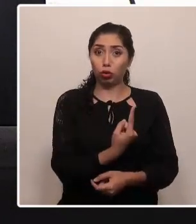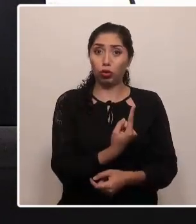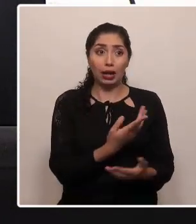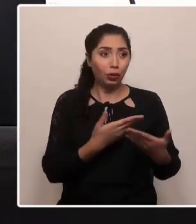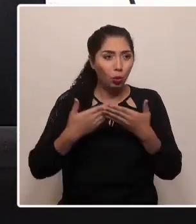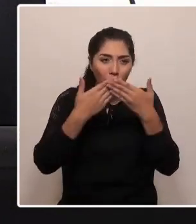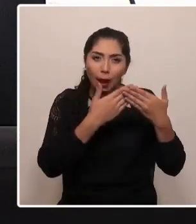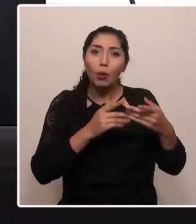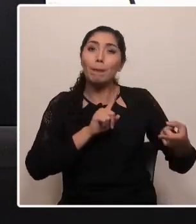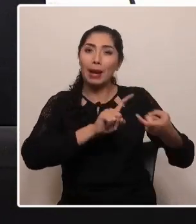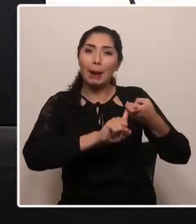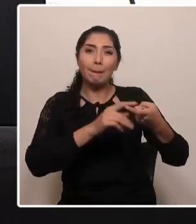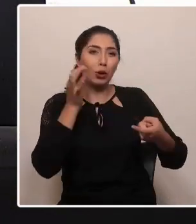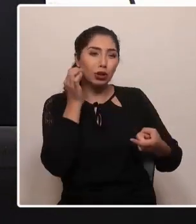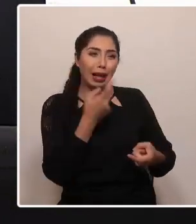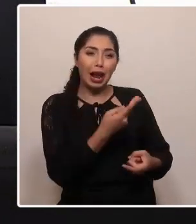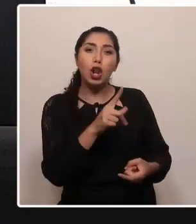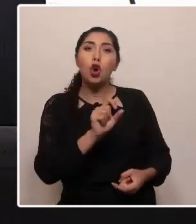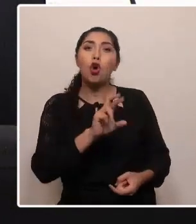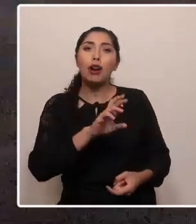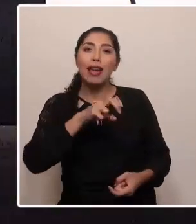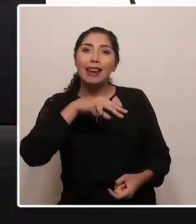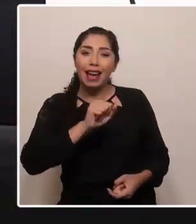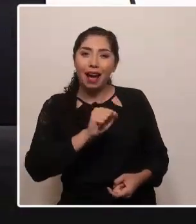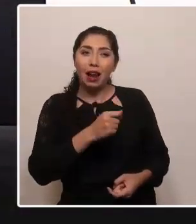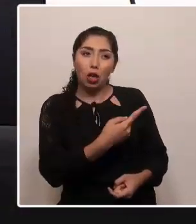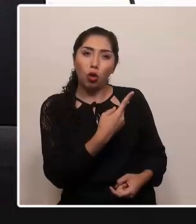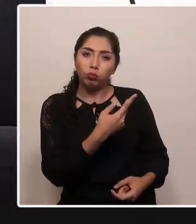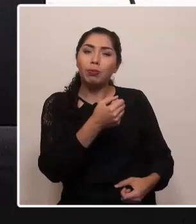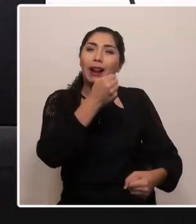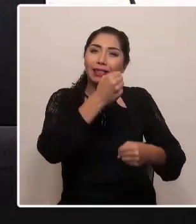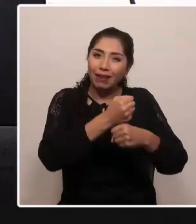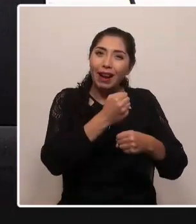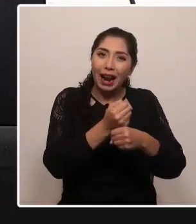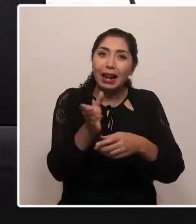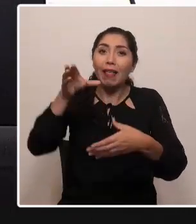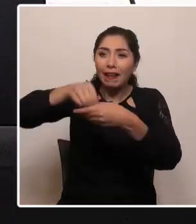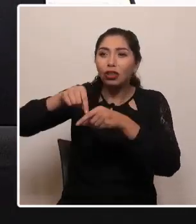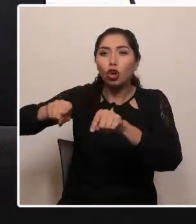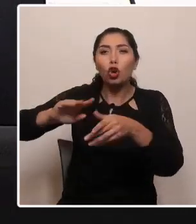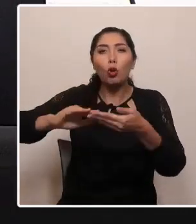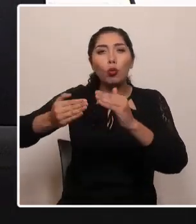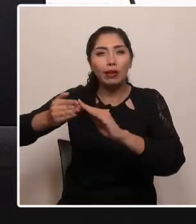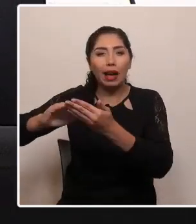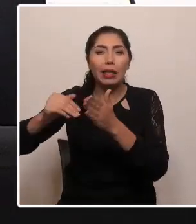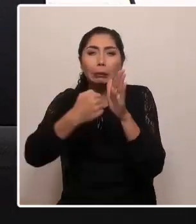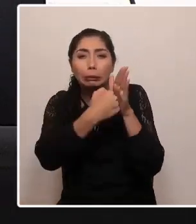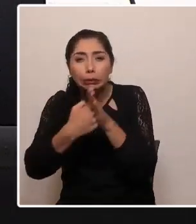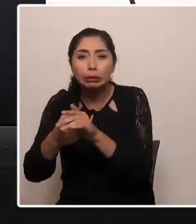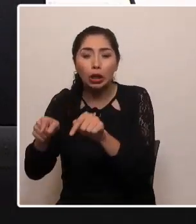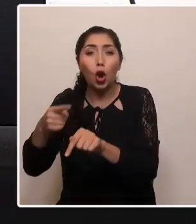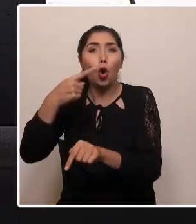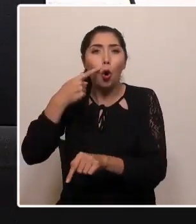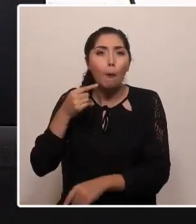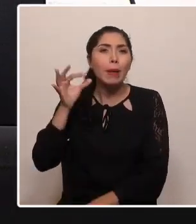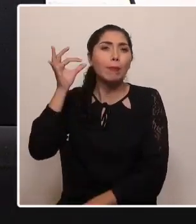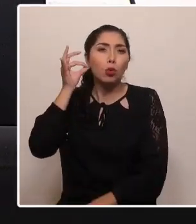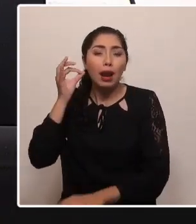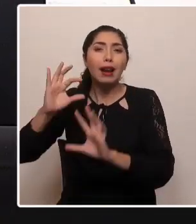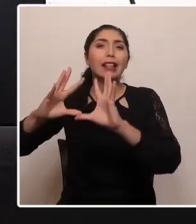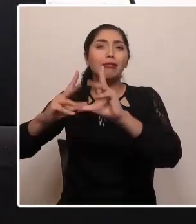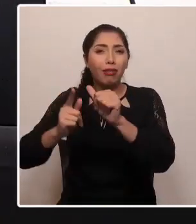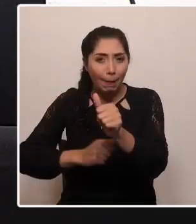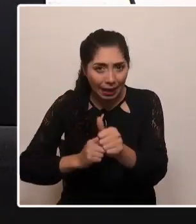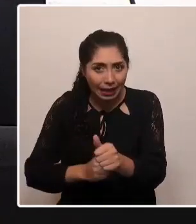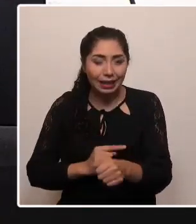esposa, Lorena, para trabajar con excelencia en esas comunidades más marginadas, con hombres y mujeres y familias.